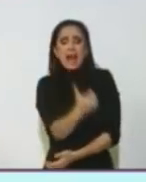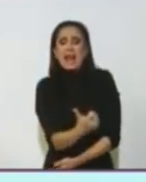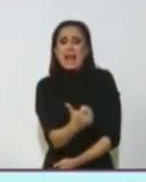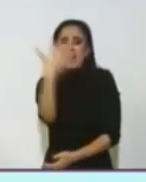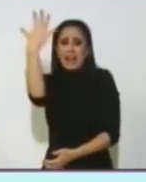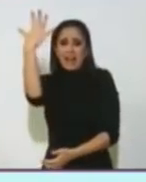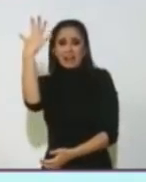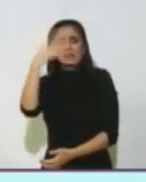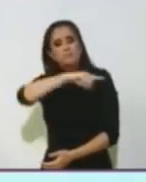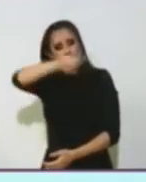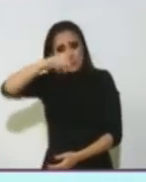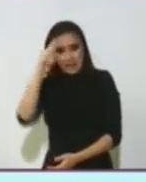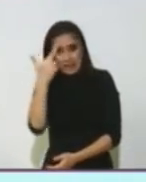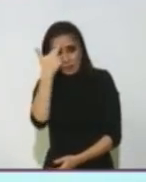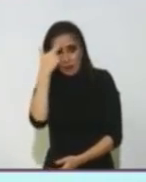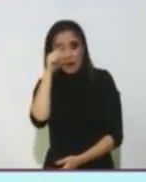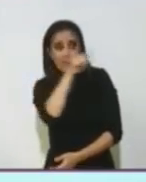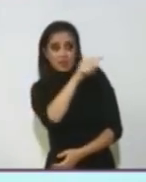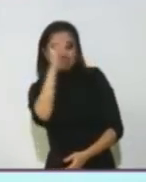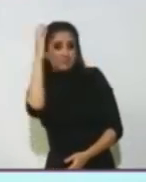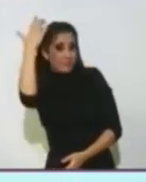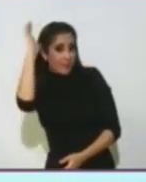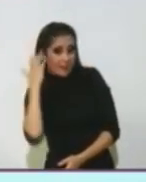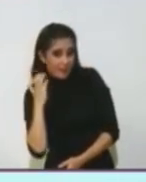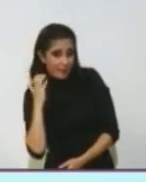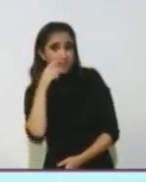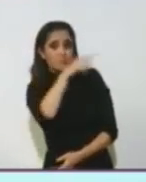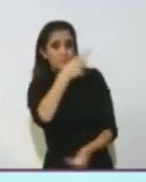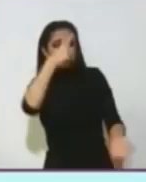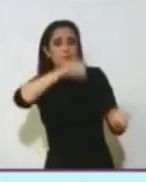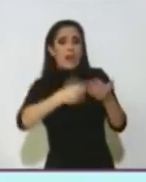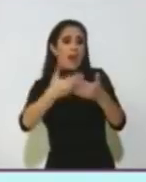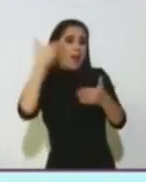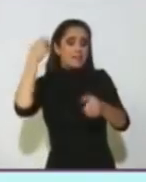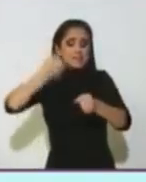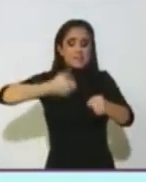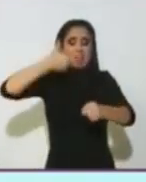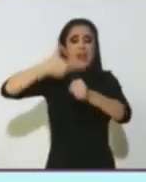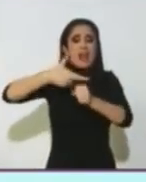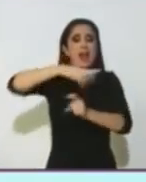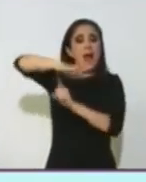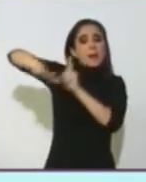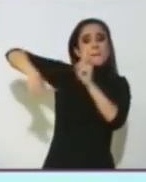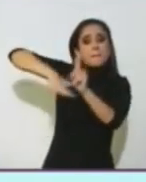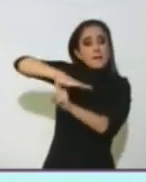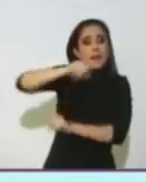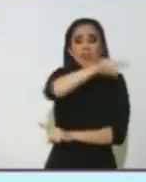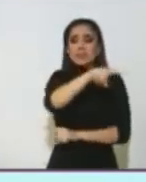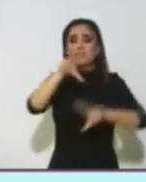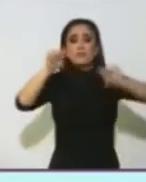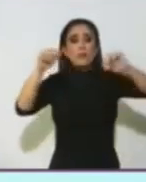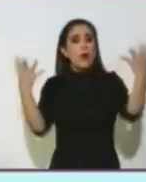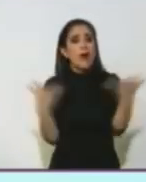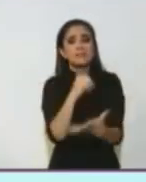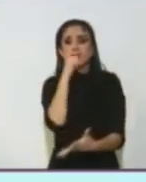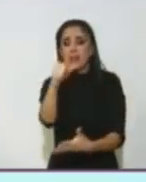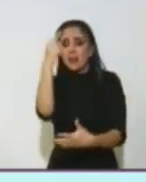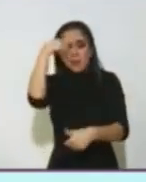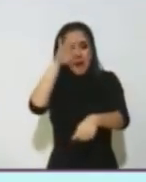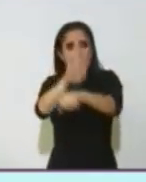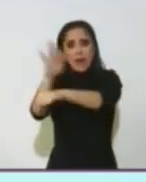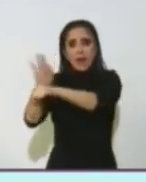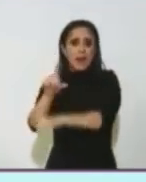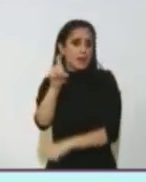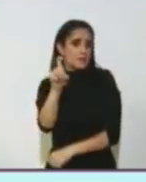que claudia sheinbaum estuvo en la secretaría de medio ambiente inició nada porque tuvieras agua